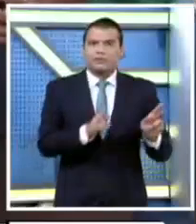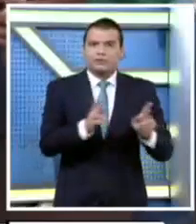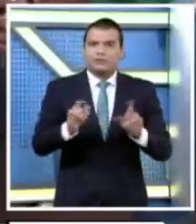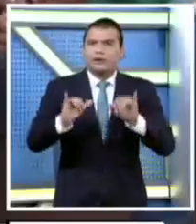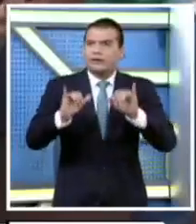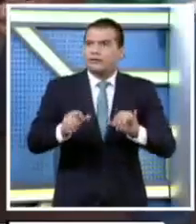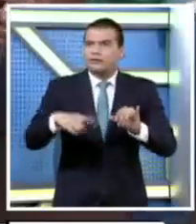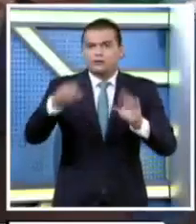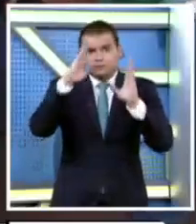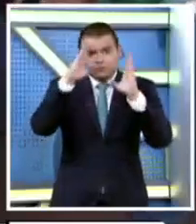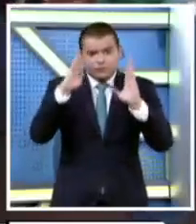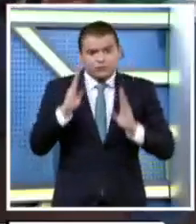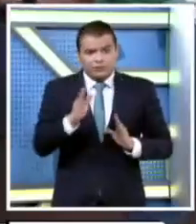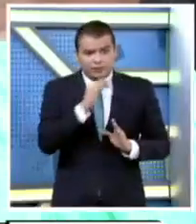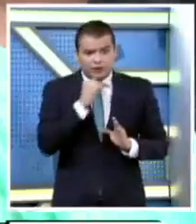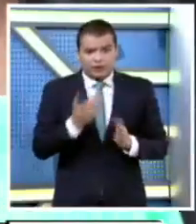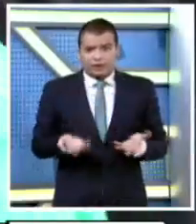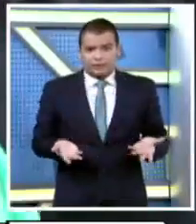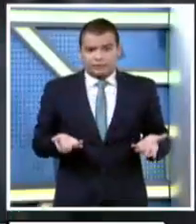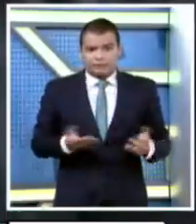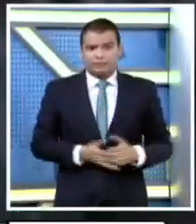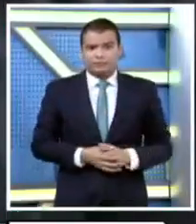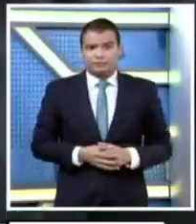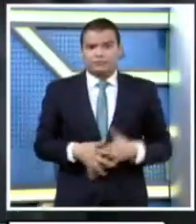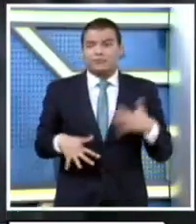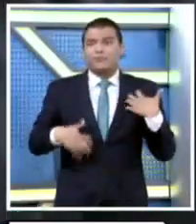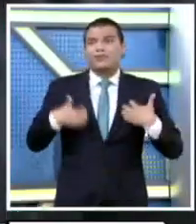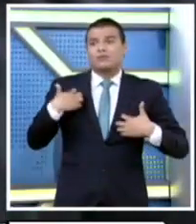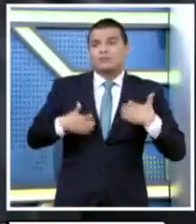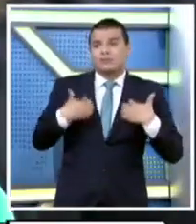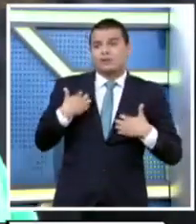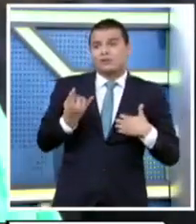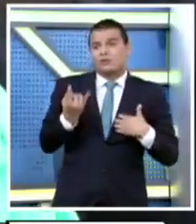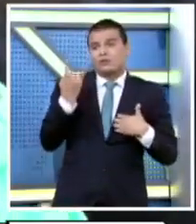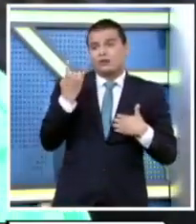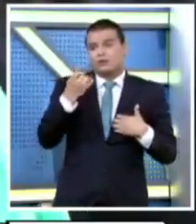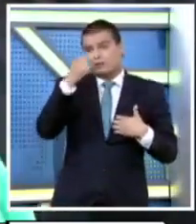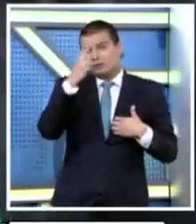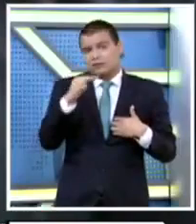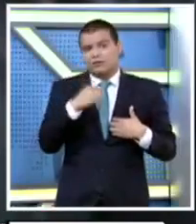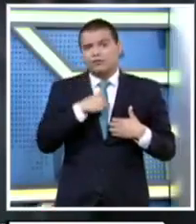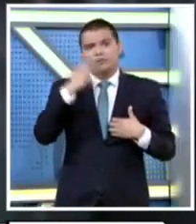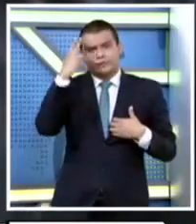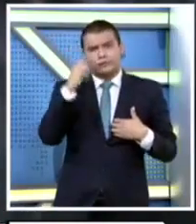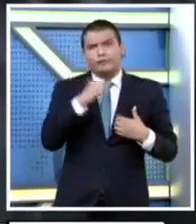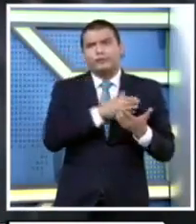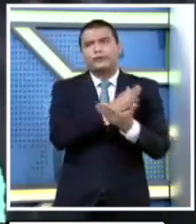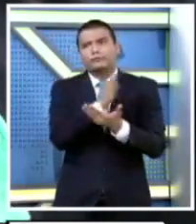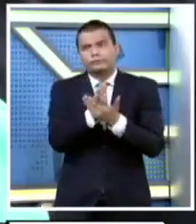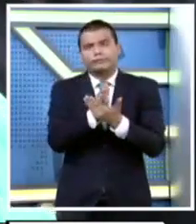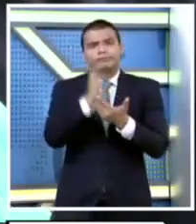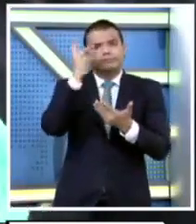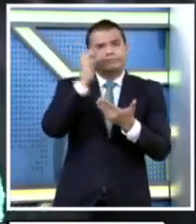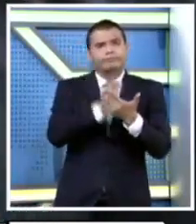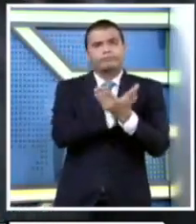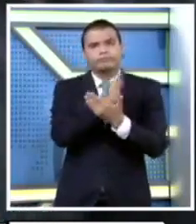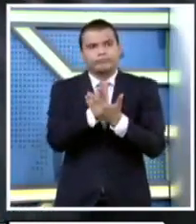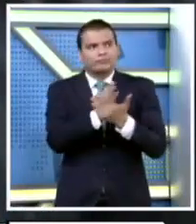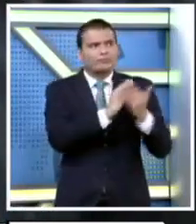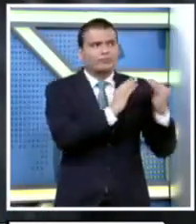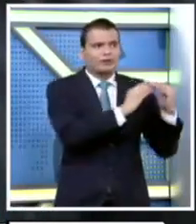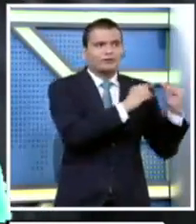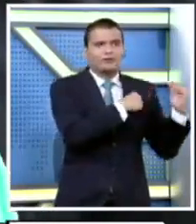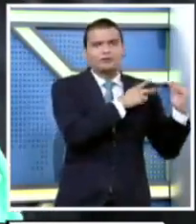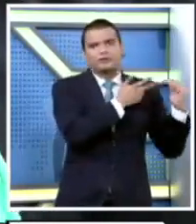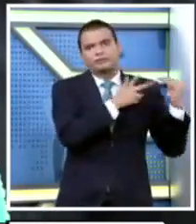aquí no las toman en cuenta. Aún no duermo acá porque me da miedo con mi hija y eso, pero sí todos los días vengo, y desde donde vivo ahorita hasta acá a